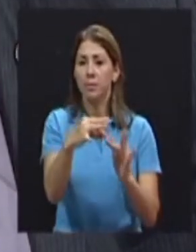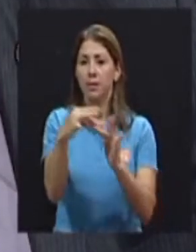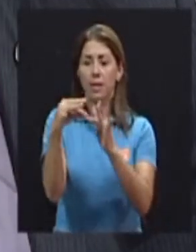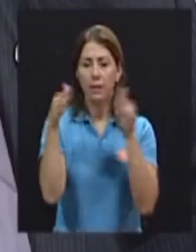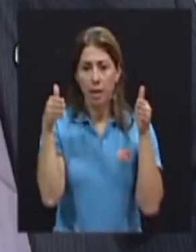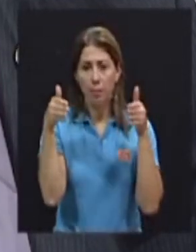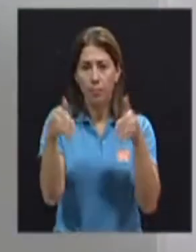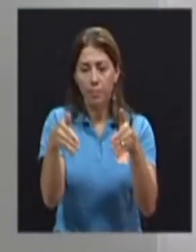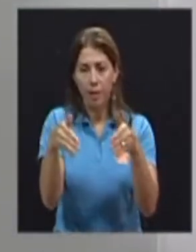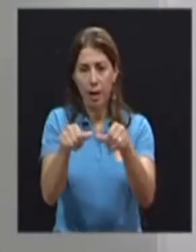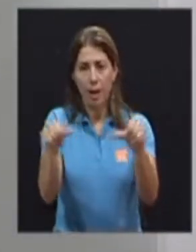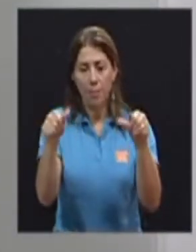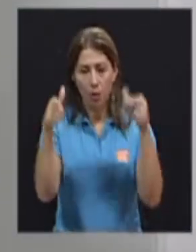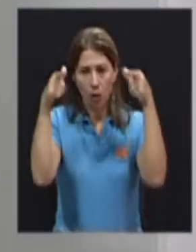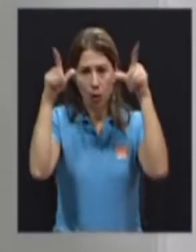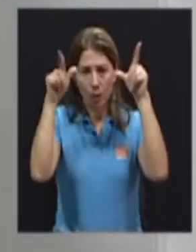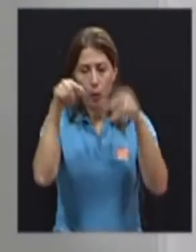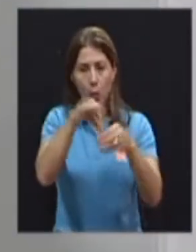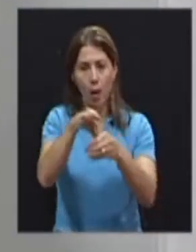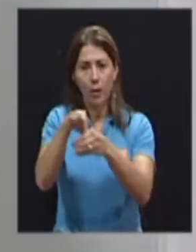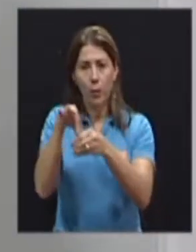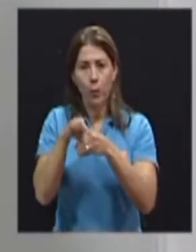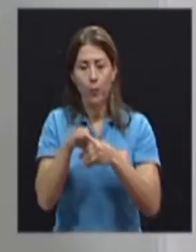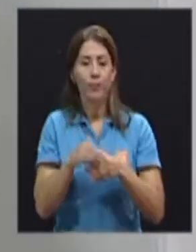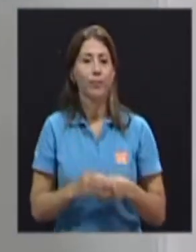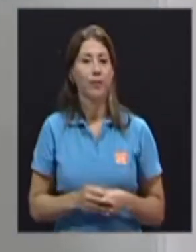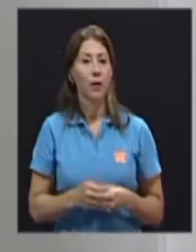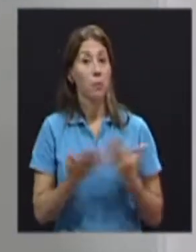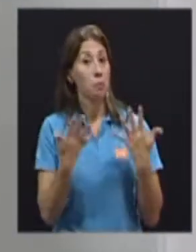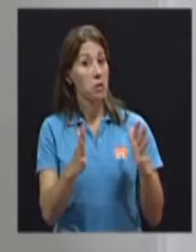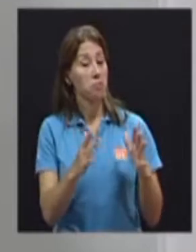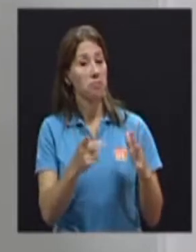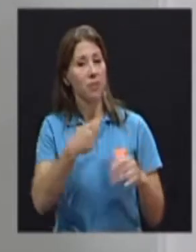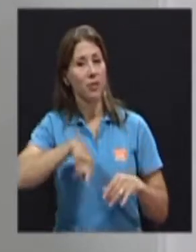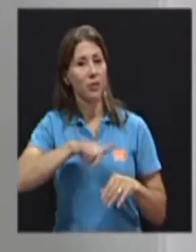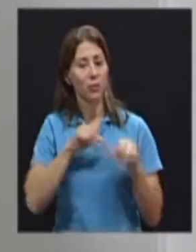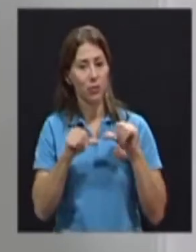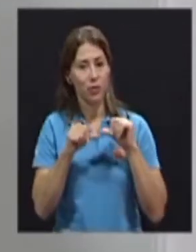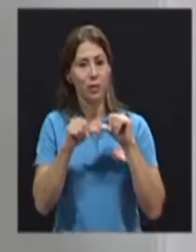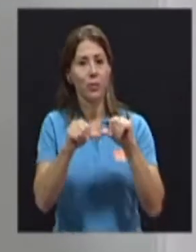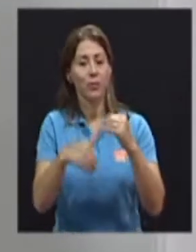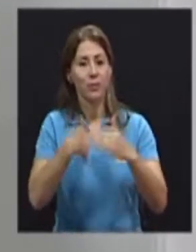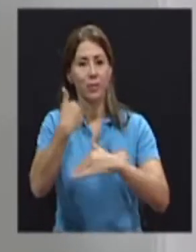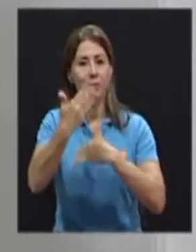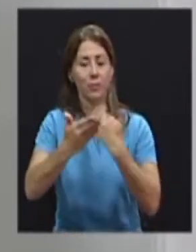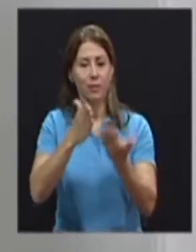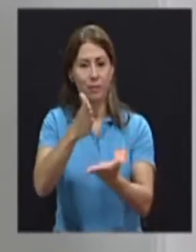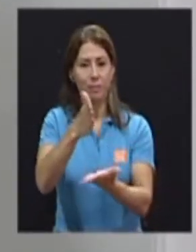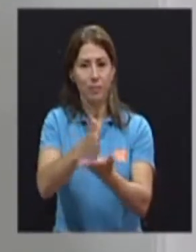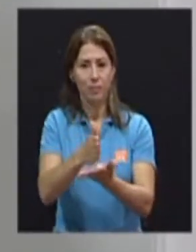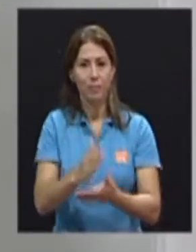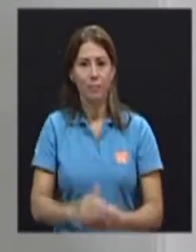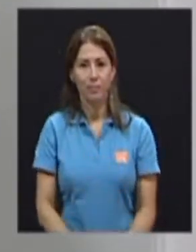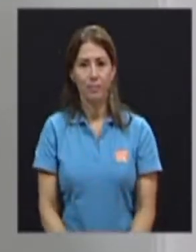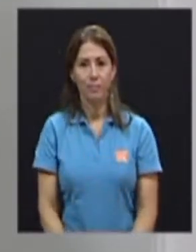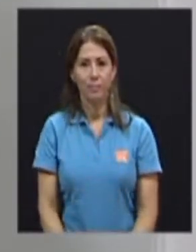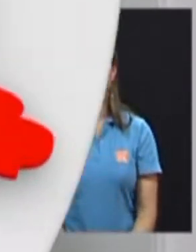ámbito agropecuario. Continuamos, don Marcelo y amigas, amigos, conversando una vez que el canal nos invite a hacerlo.